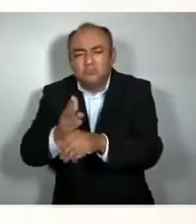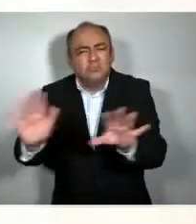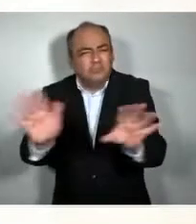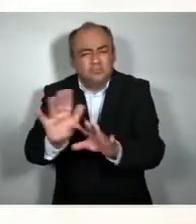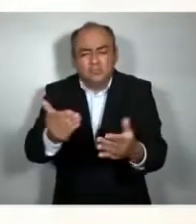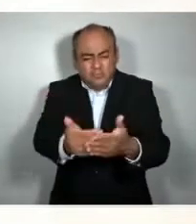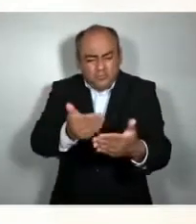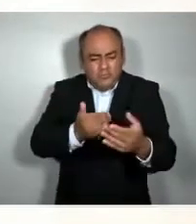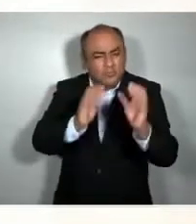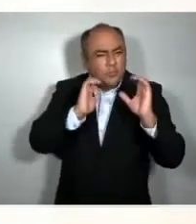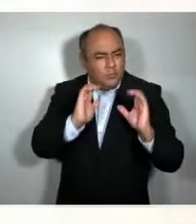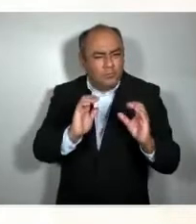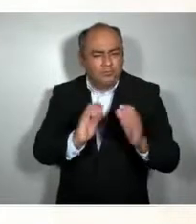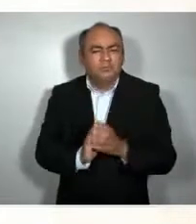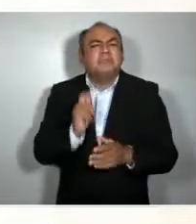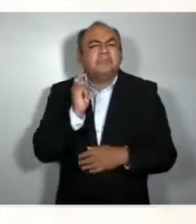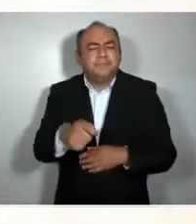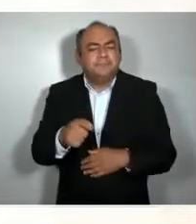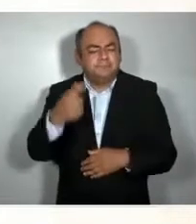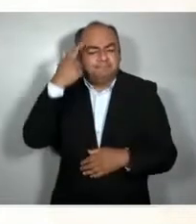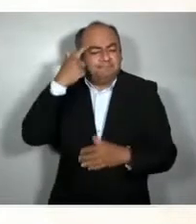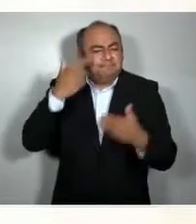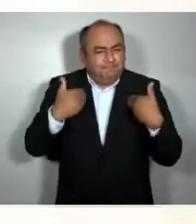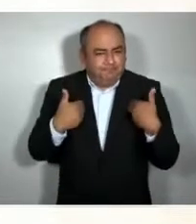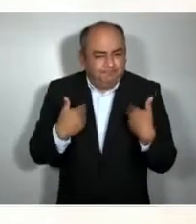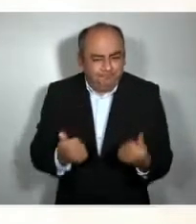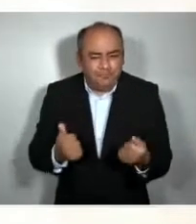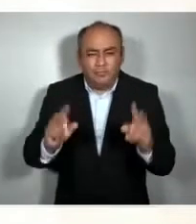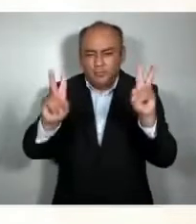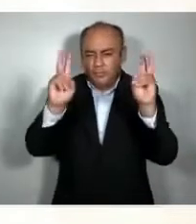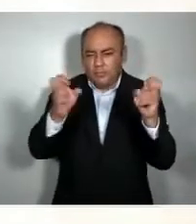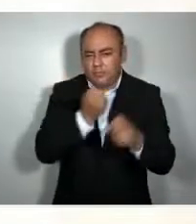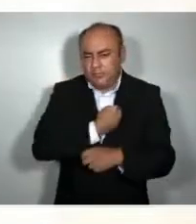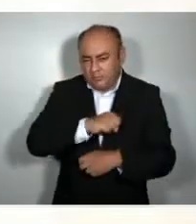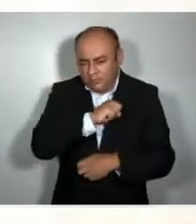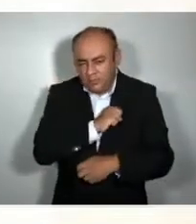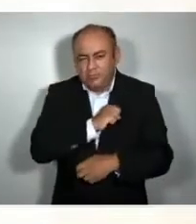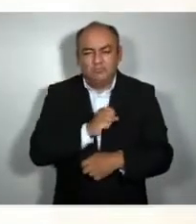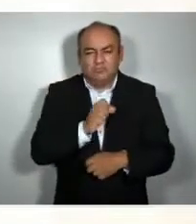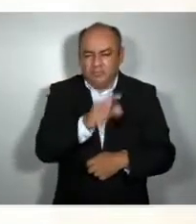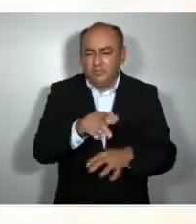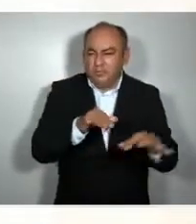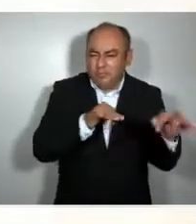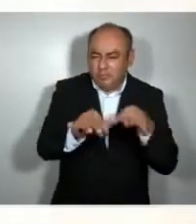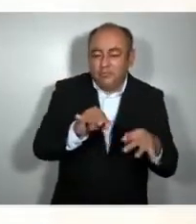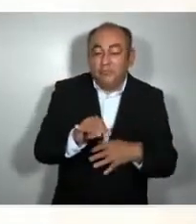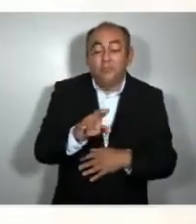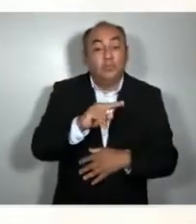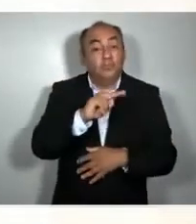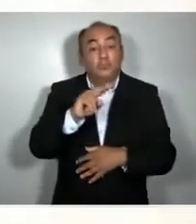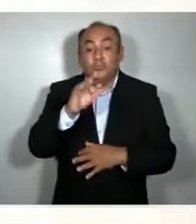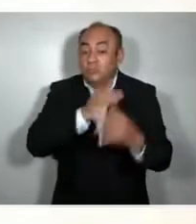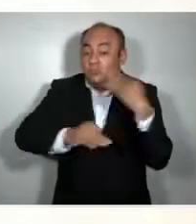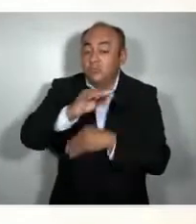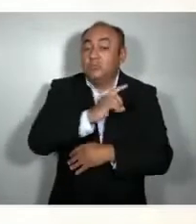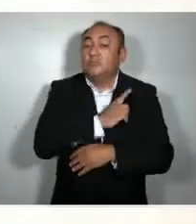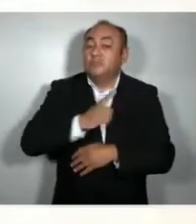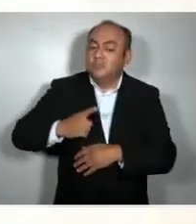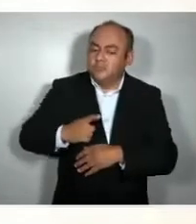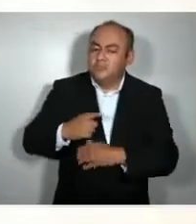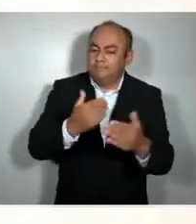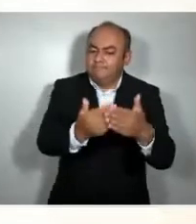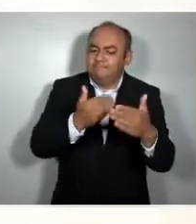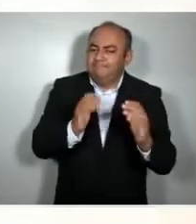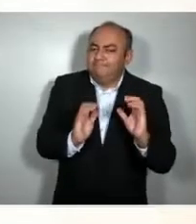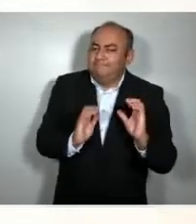en materia de seguridad y salud laboral, todos estamos en deuda con la prevención, ya que en